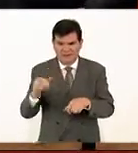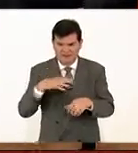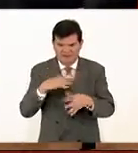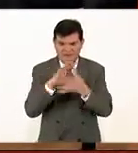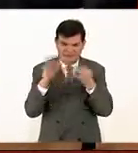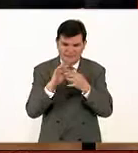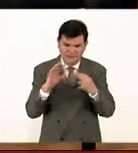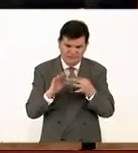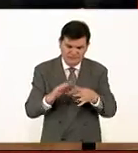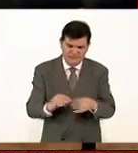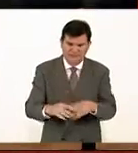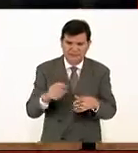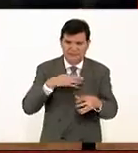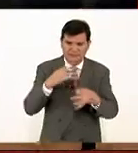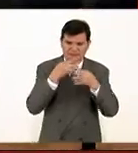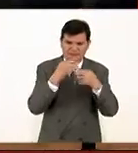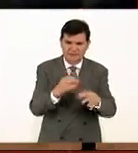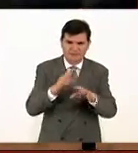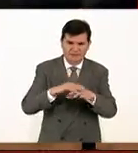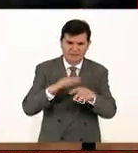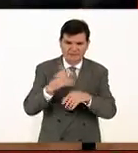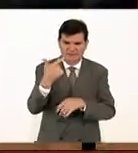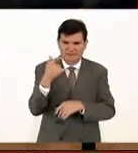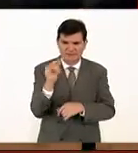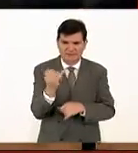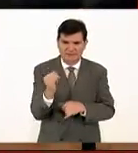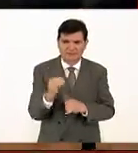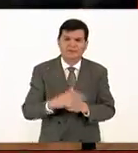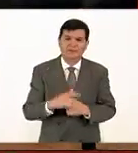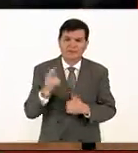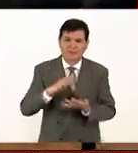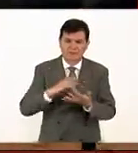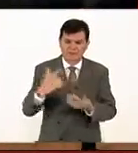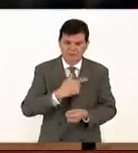darnos esta estadística y tendencias hacia el 7 de junio. Al contrario, un gusto, Omar. Gracias. Pati.